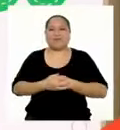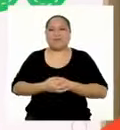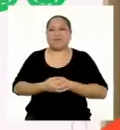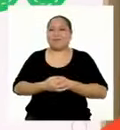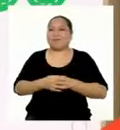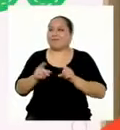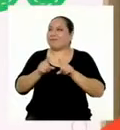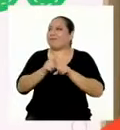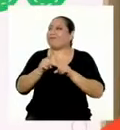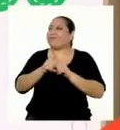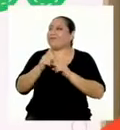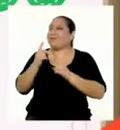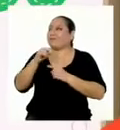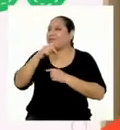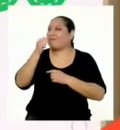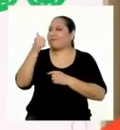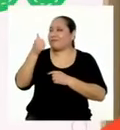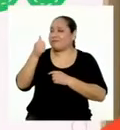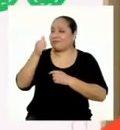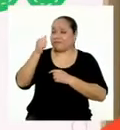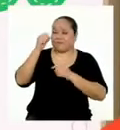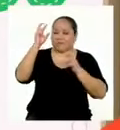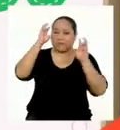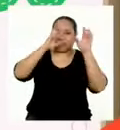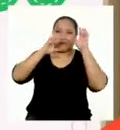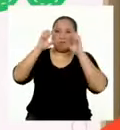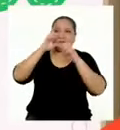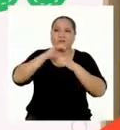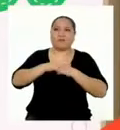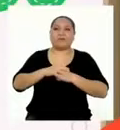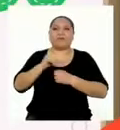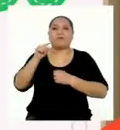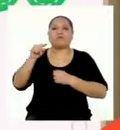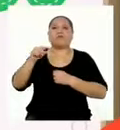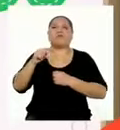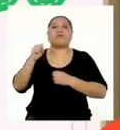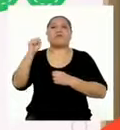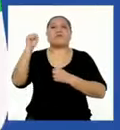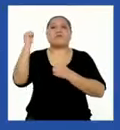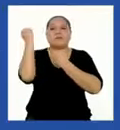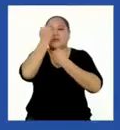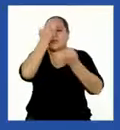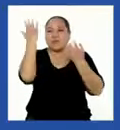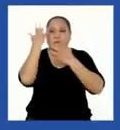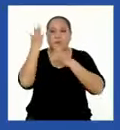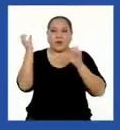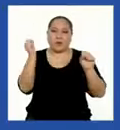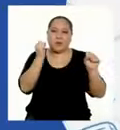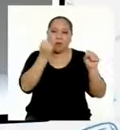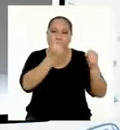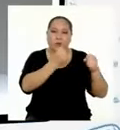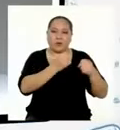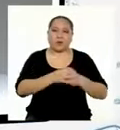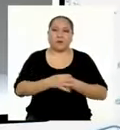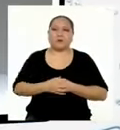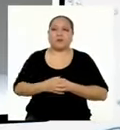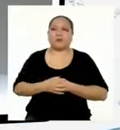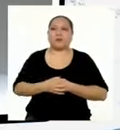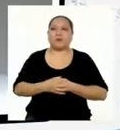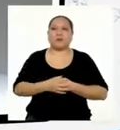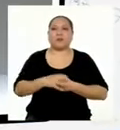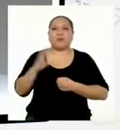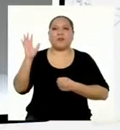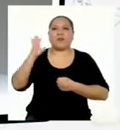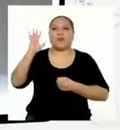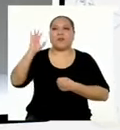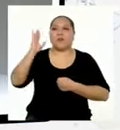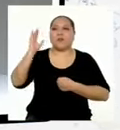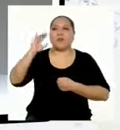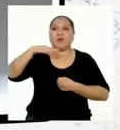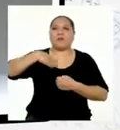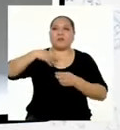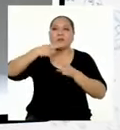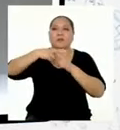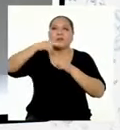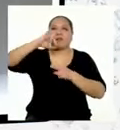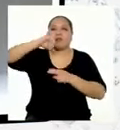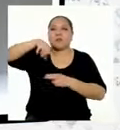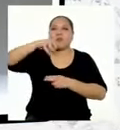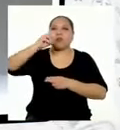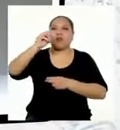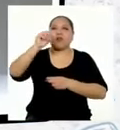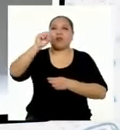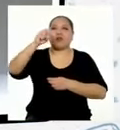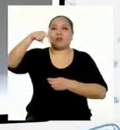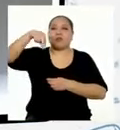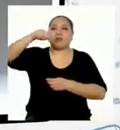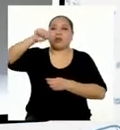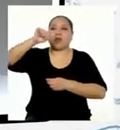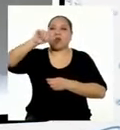pregunta. Y también tenemos una duda de Josnaili desde San Martín de Porres. Hola Yanira, hola profesora,